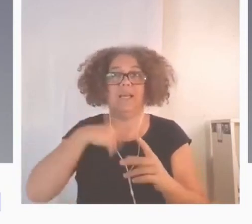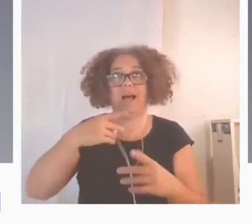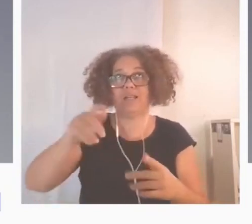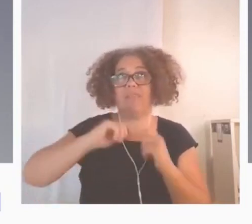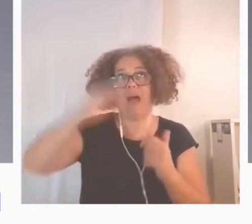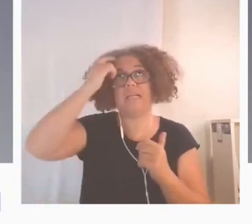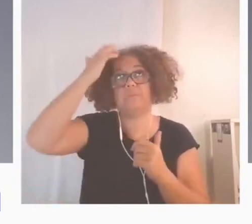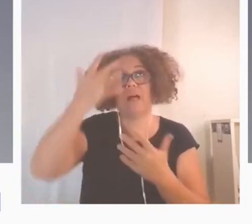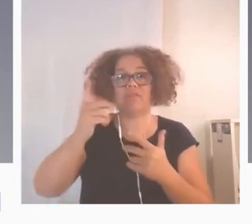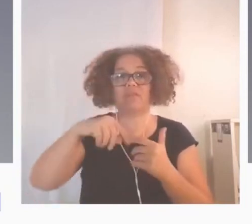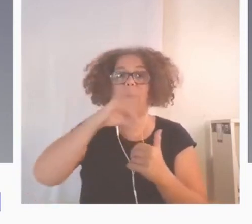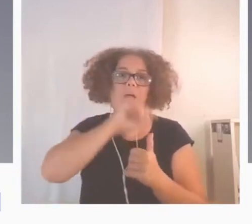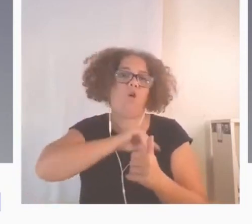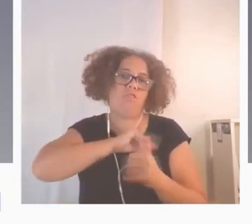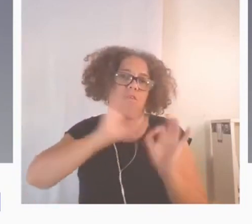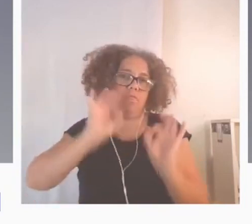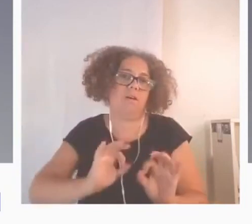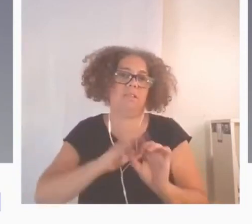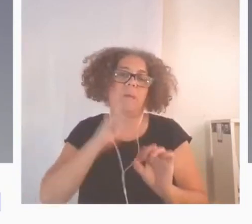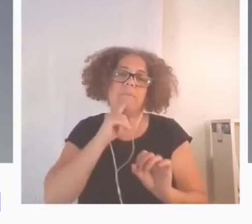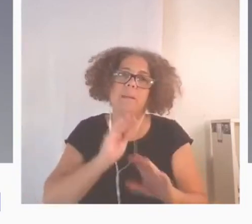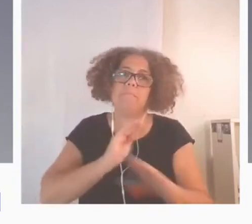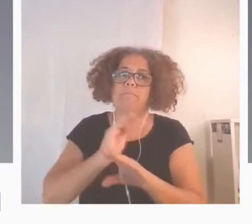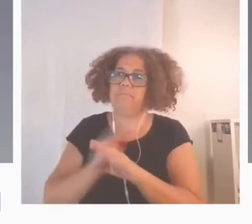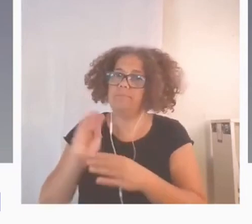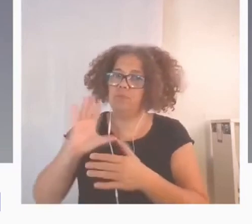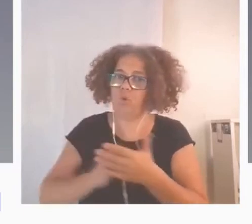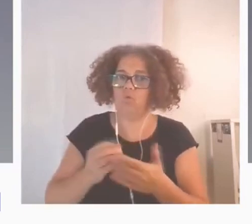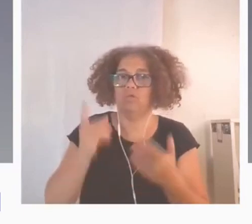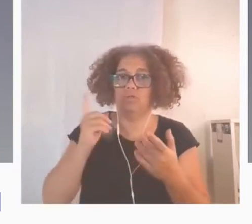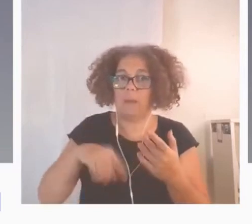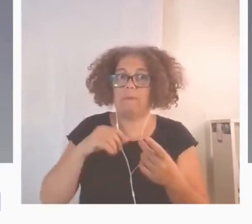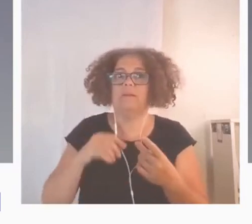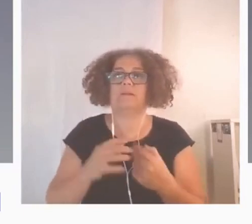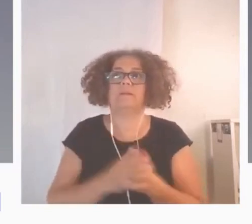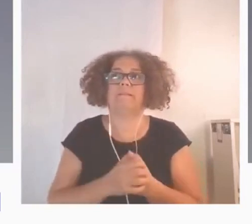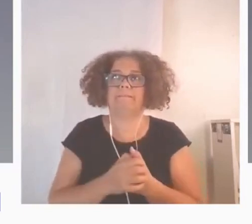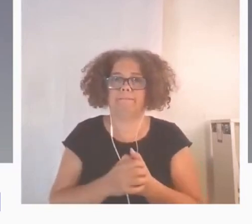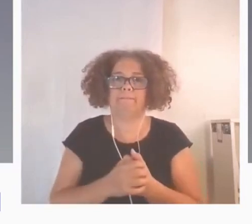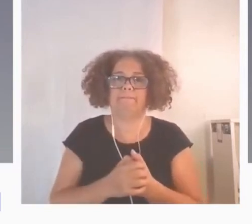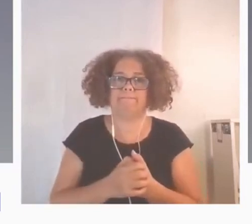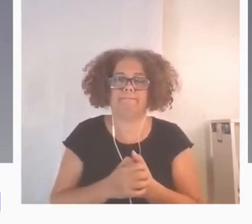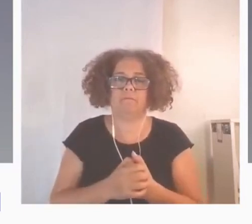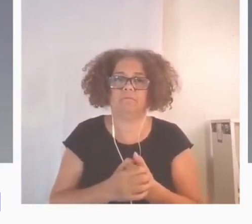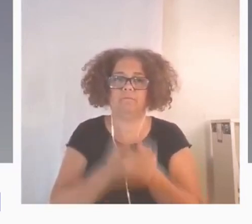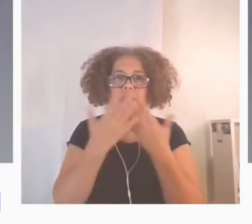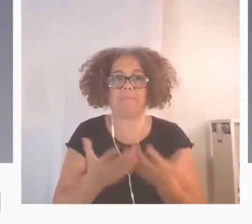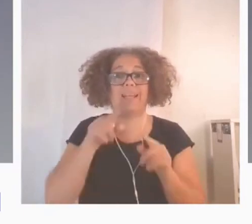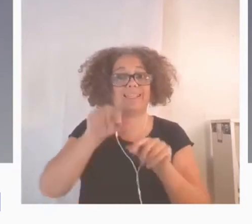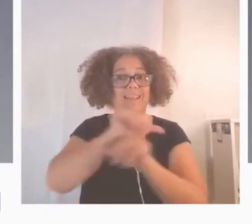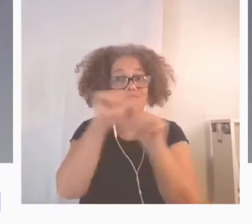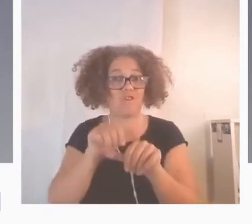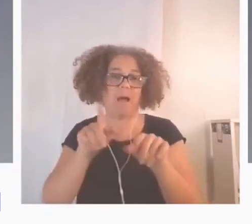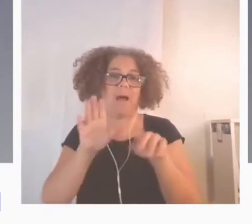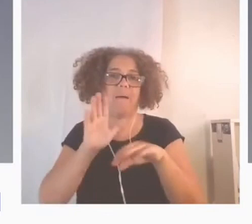eso, creando conciencia, invirtiendo a todos, incluyendo a todos, dando esta forma de estar,